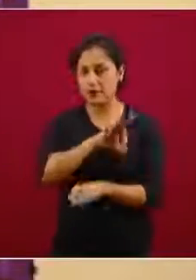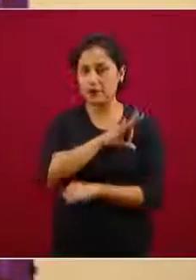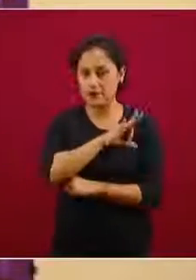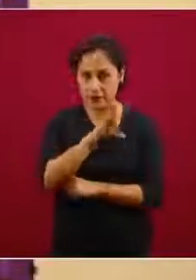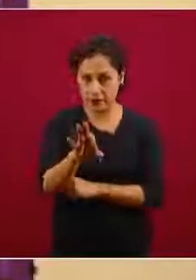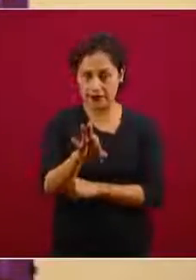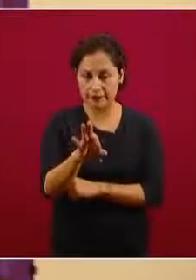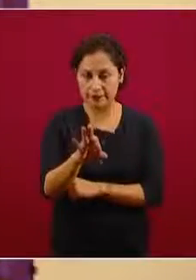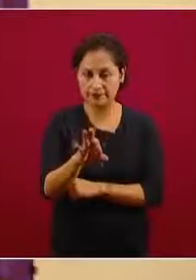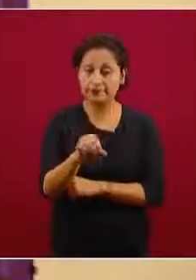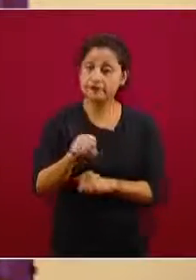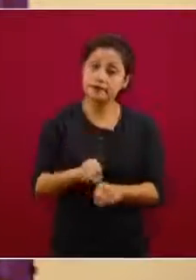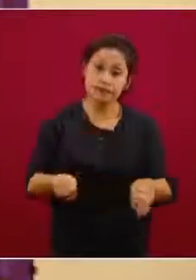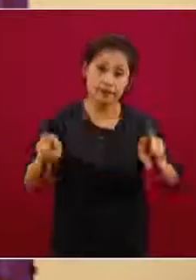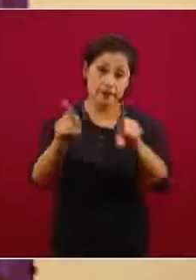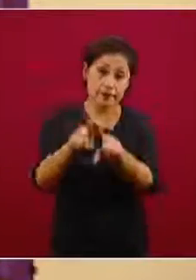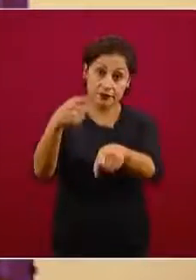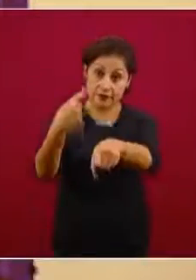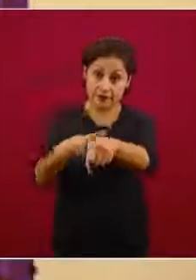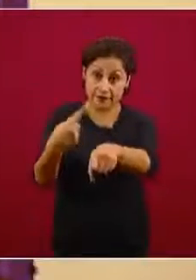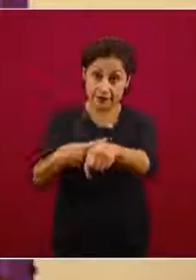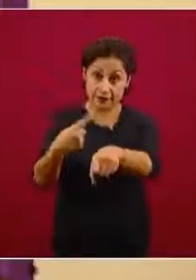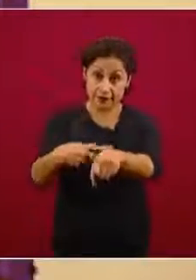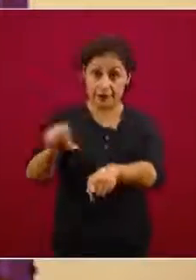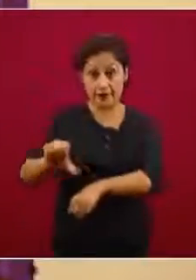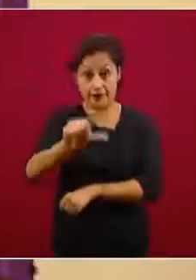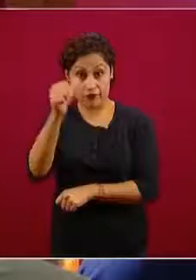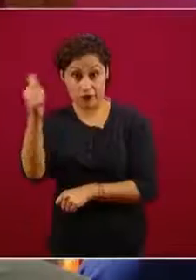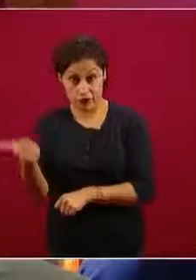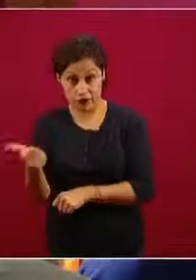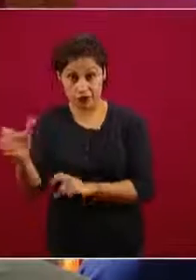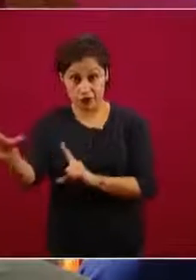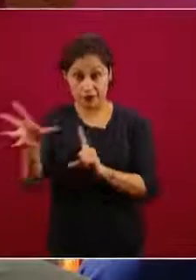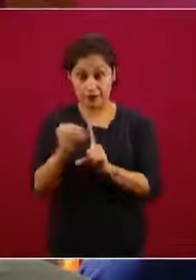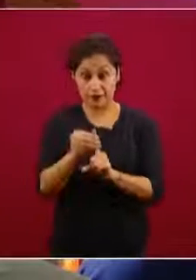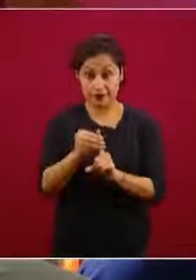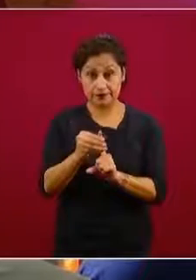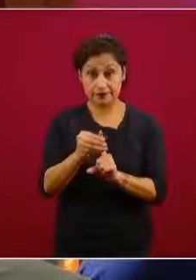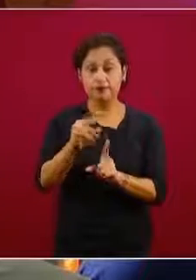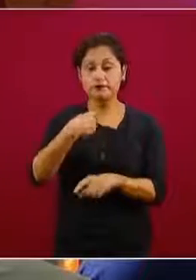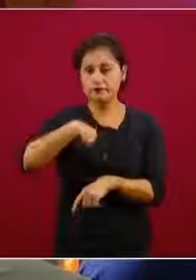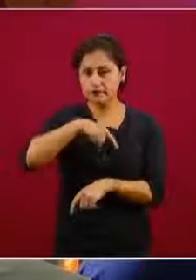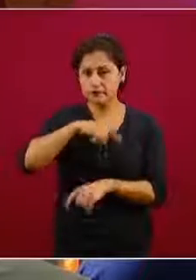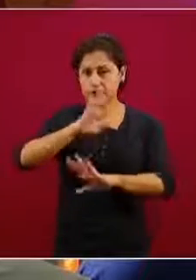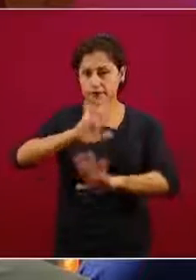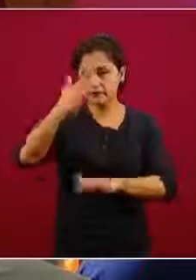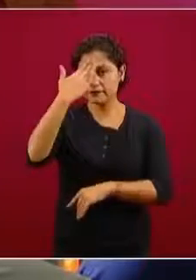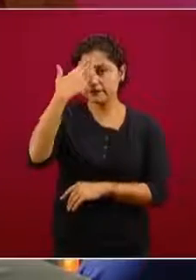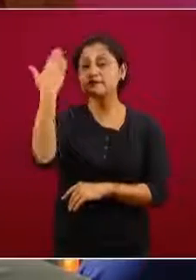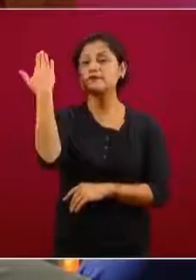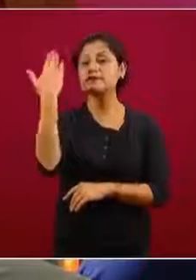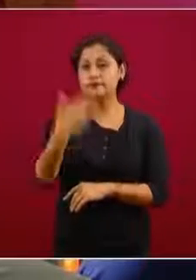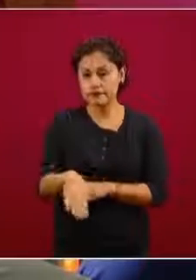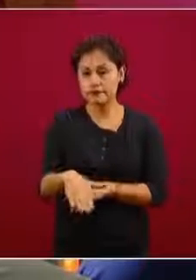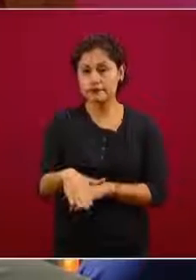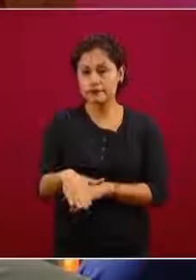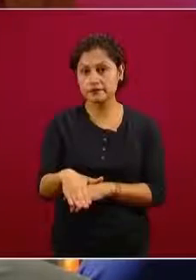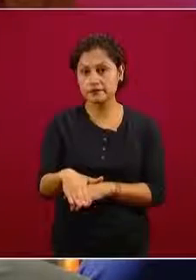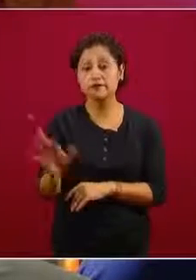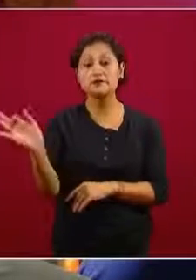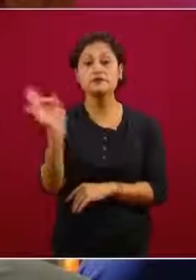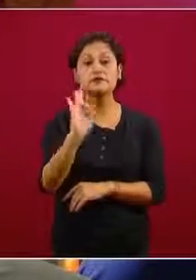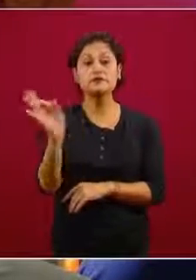con otras enfermedades infecciosas, conocemos que la capacidad, la probabilidad de tener